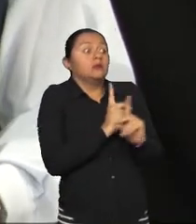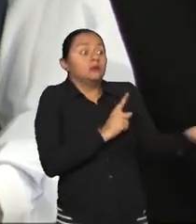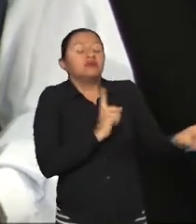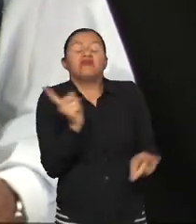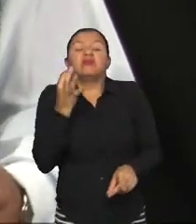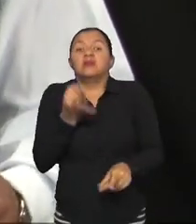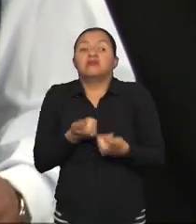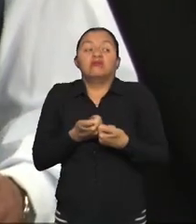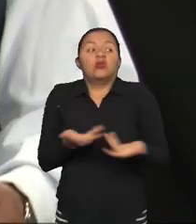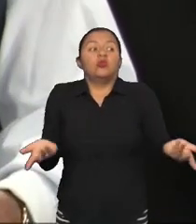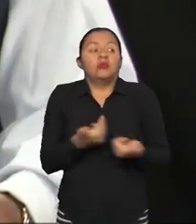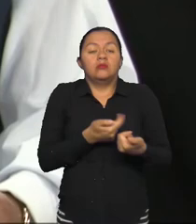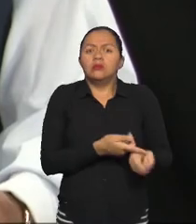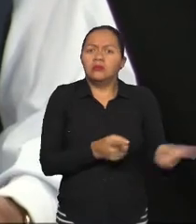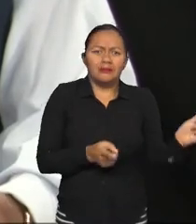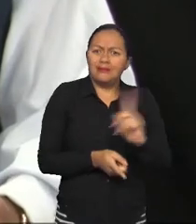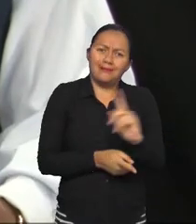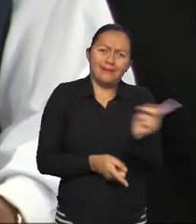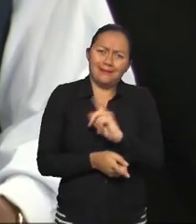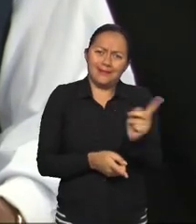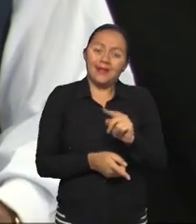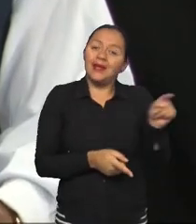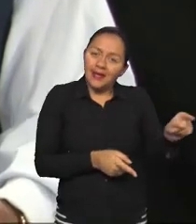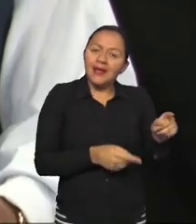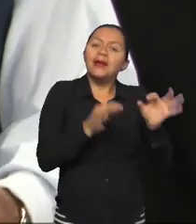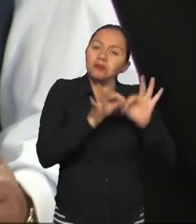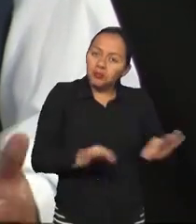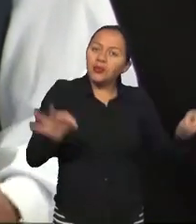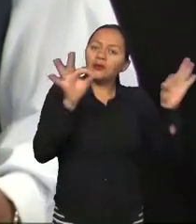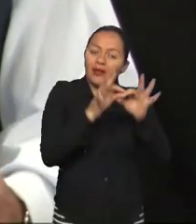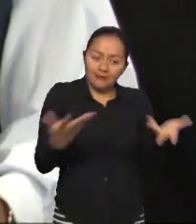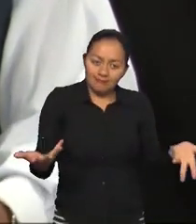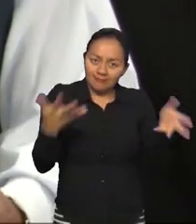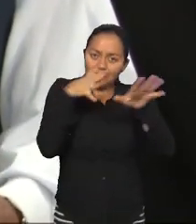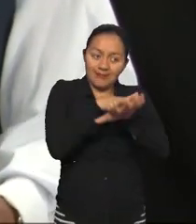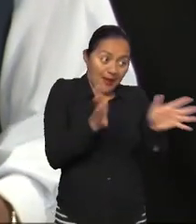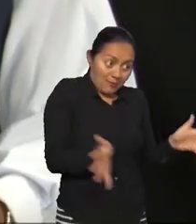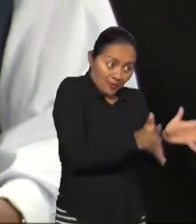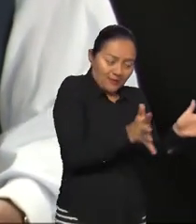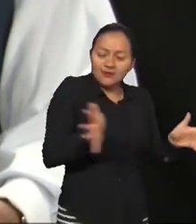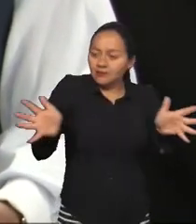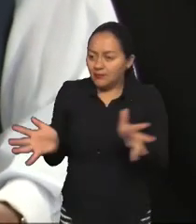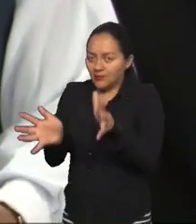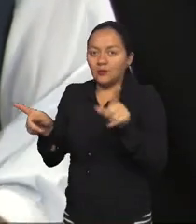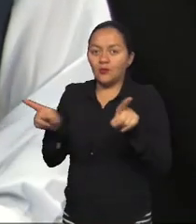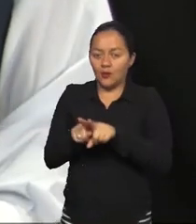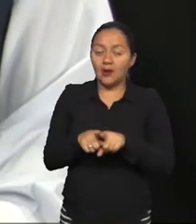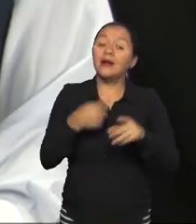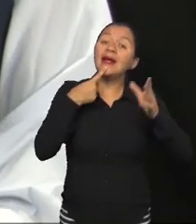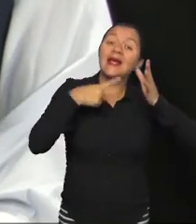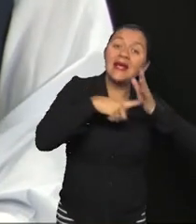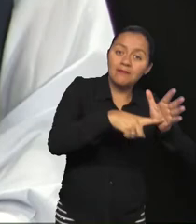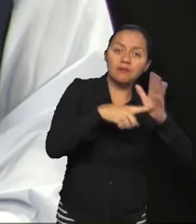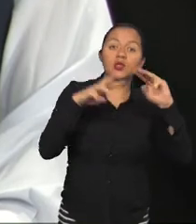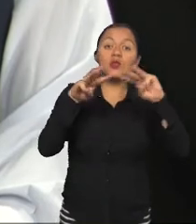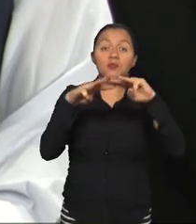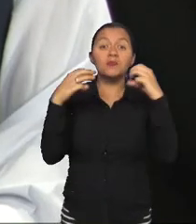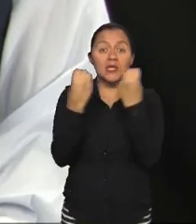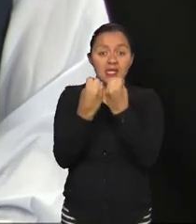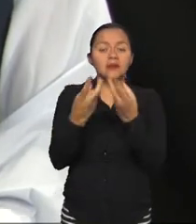con discapacidad. O sea, son situaciones importantes que también, por ejemplo, el MIES tiene muchas líneas de